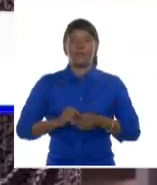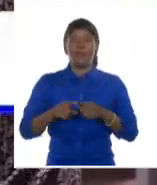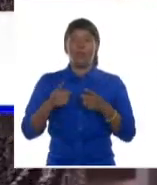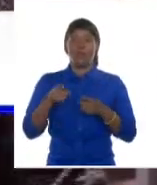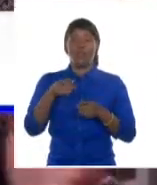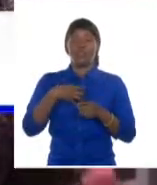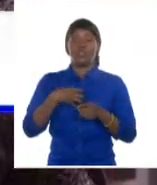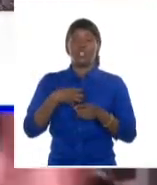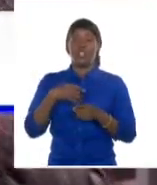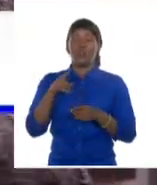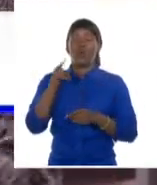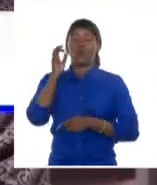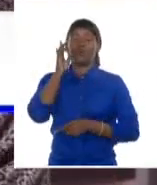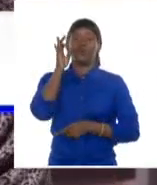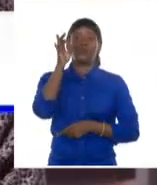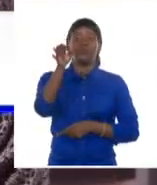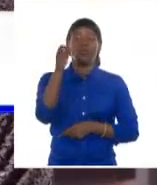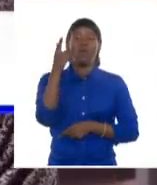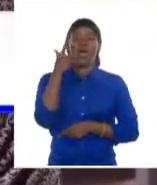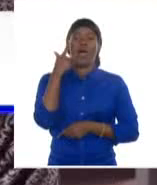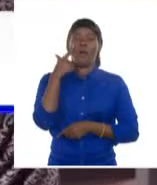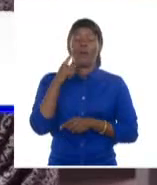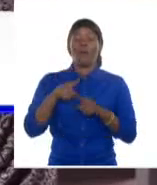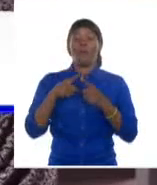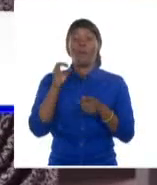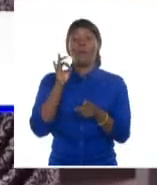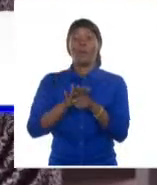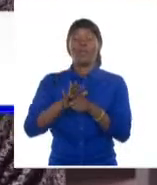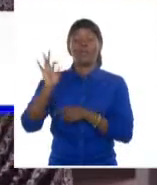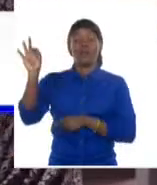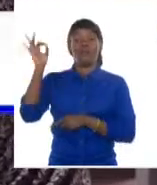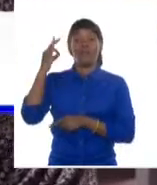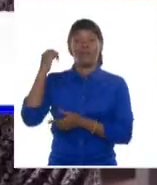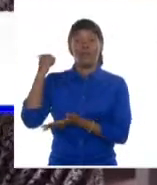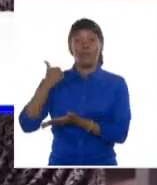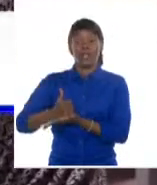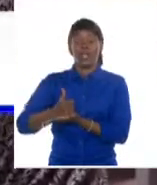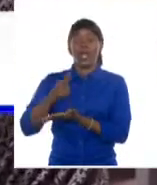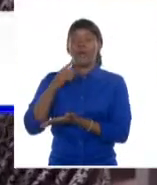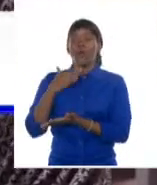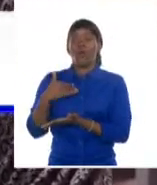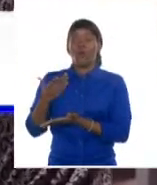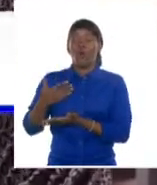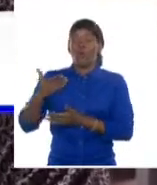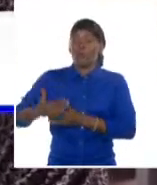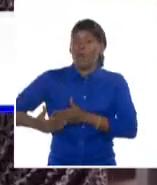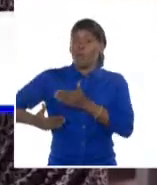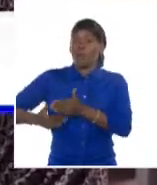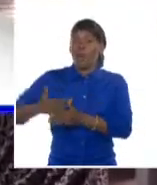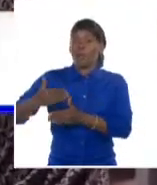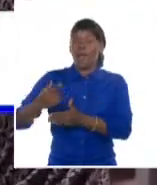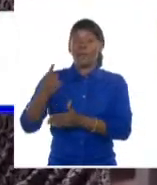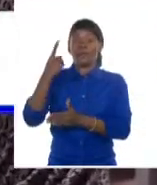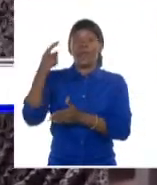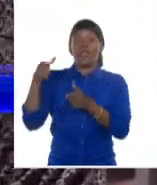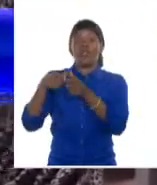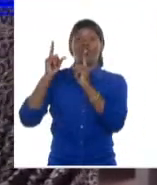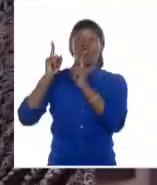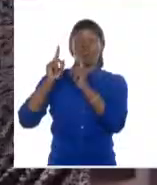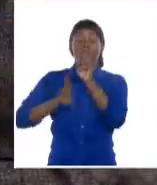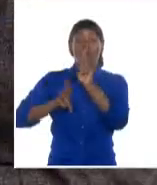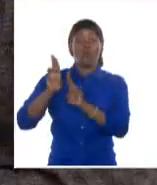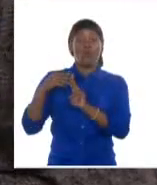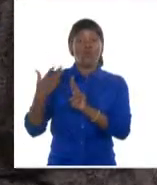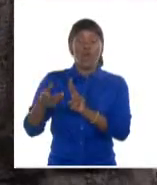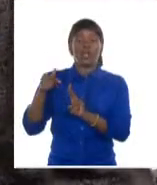lo que se ha hecho desde París hasta la fecha, ver cuáles son las brechas en la implementación del Acuerdo de París y decidir cómo vamos a seguir